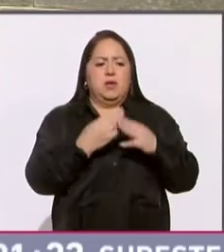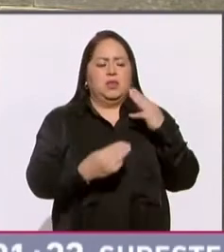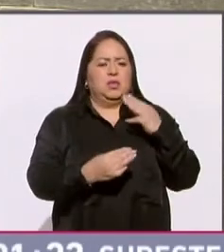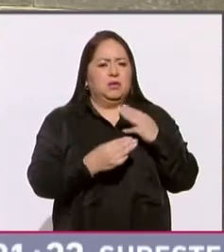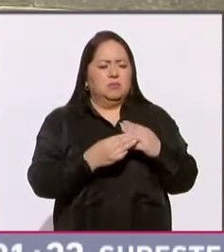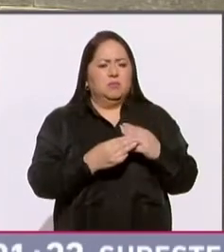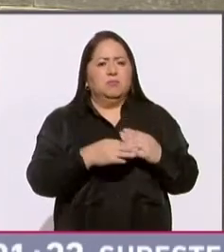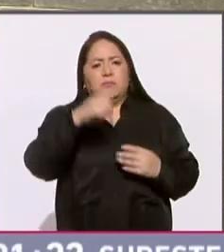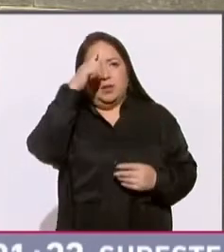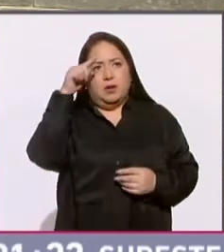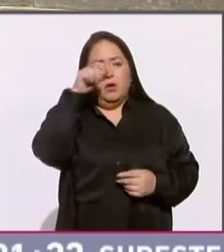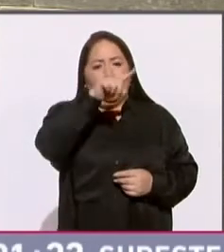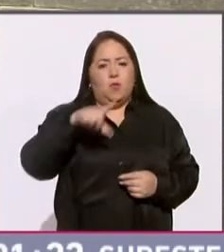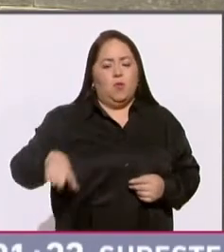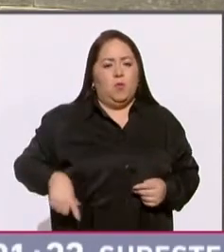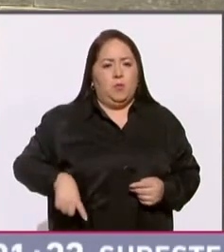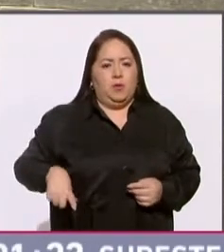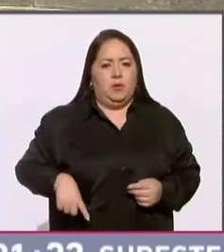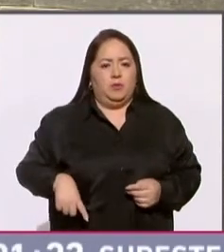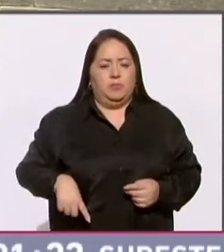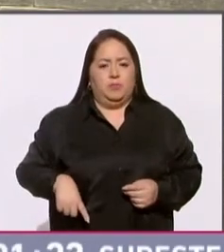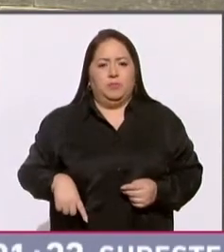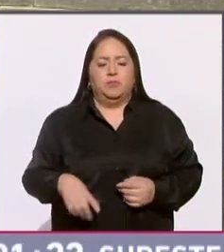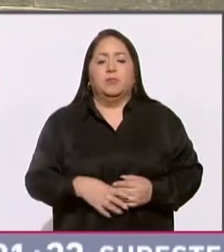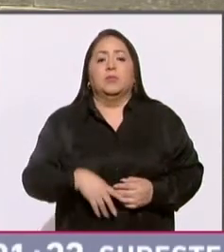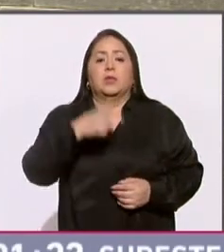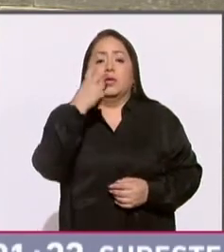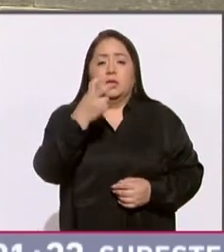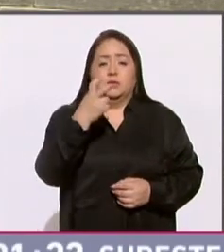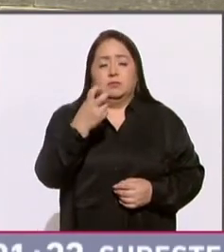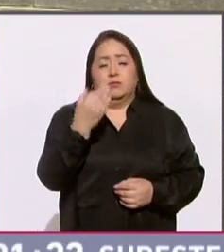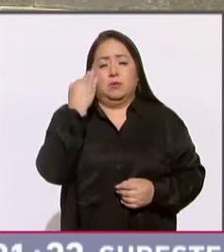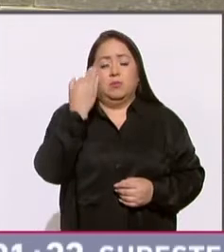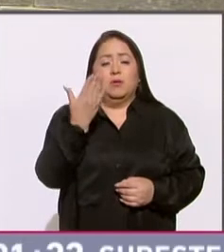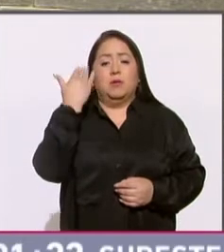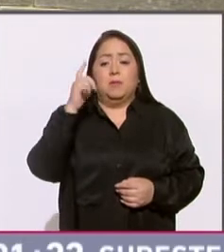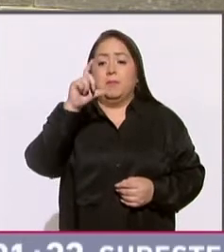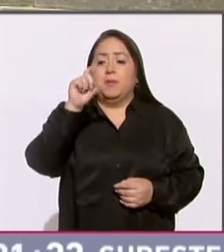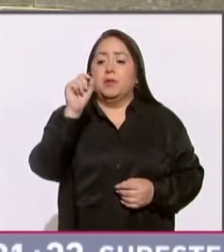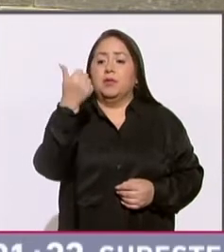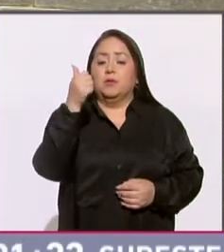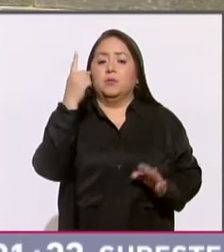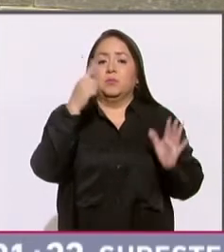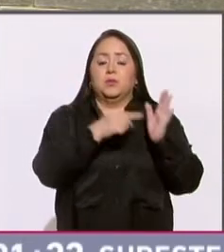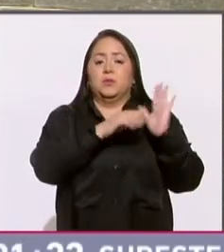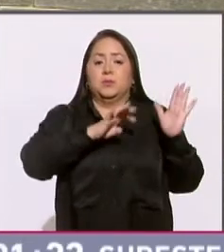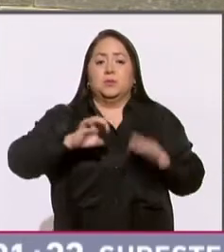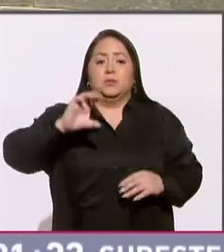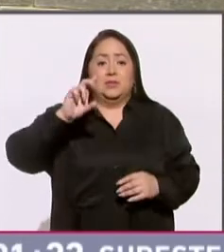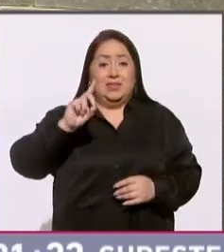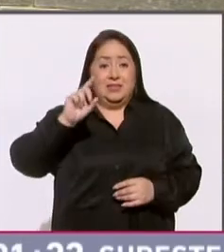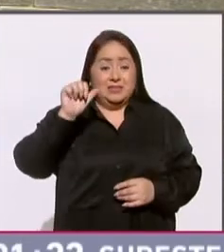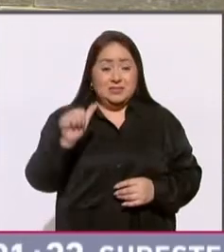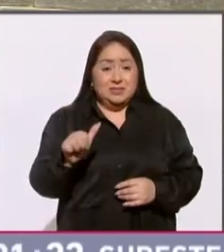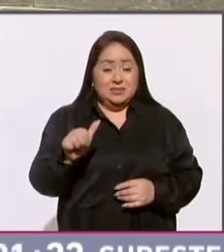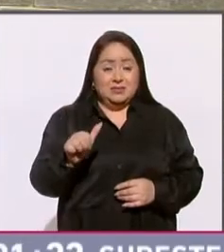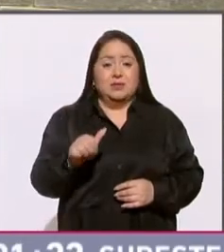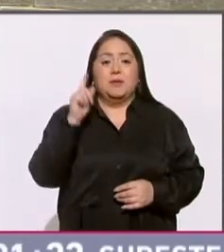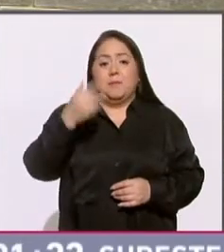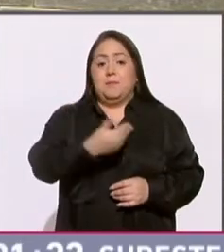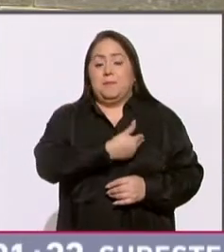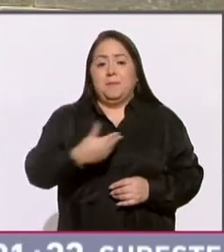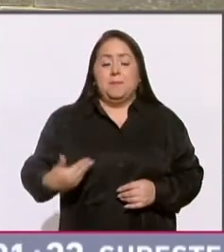al gobierno republicano en sus apuntes el 20 de agosto de 1936 el